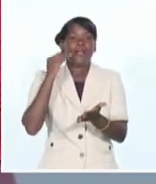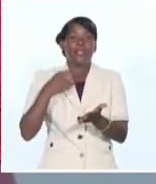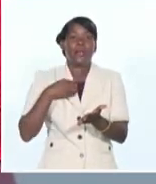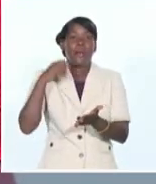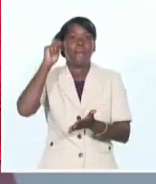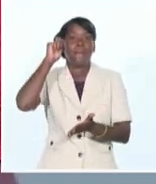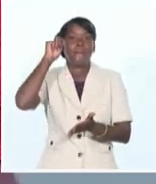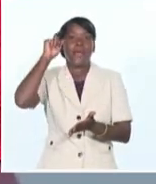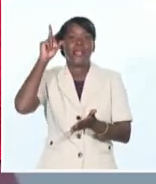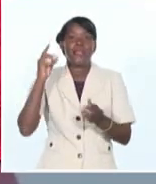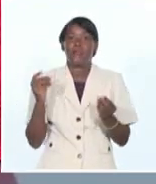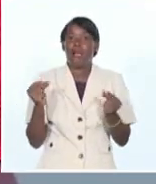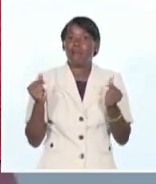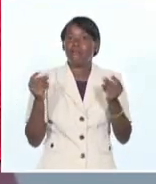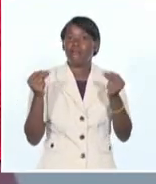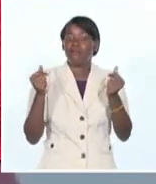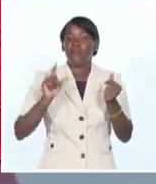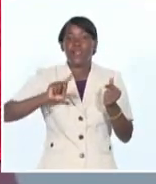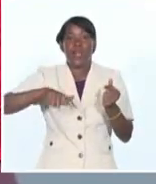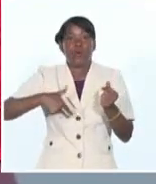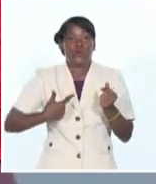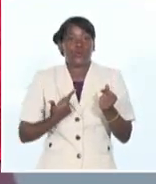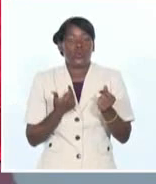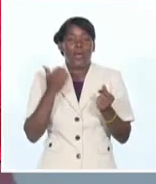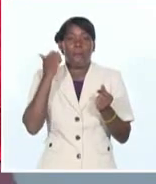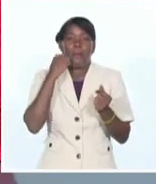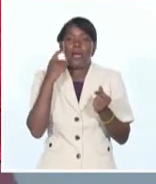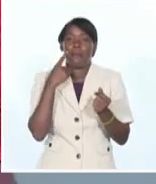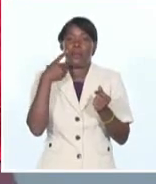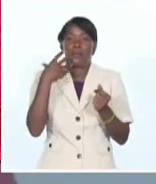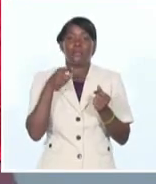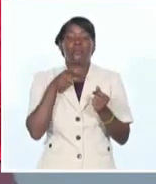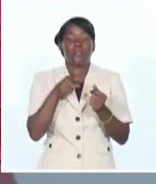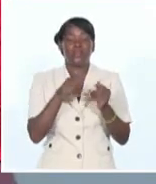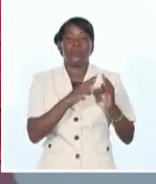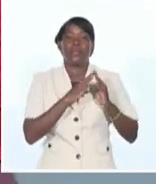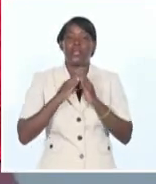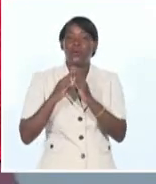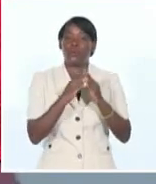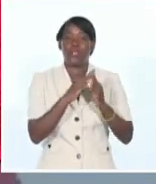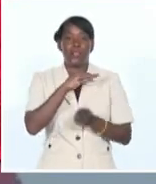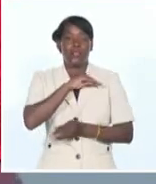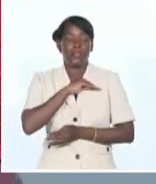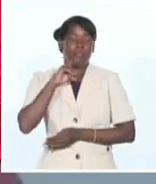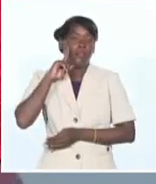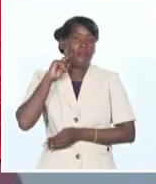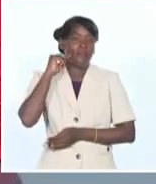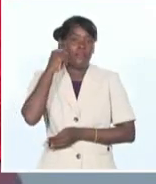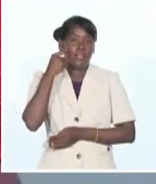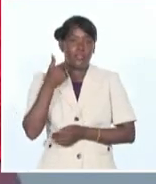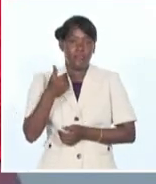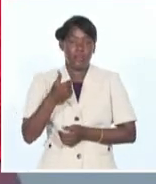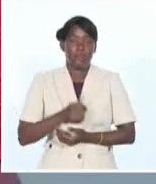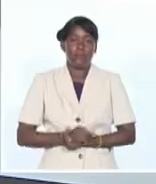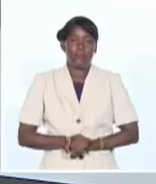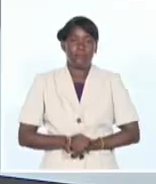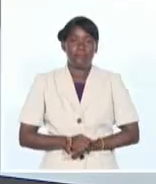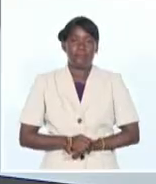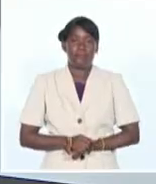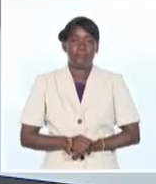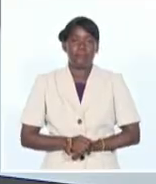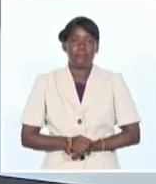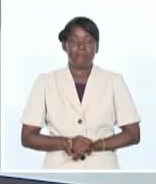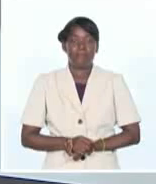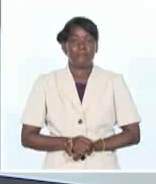cultura, a los artistas, a los referentes, a la comunidad, que es hoy nuestra mayor necesidad en ese sentido.